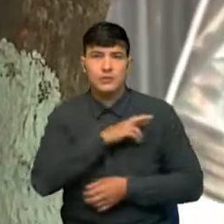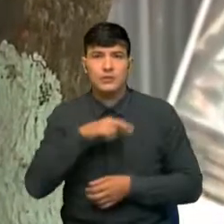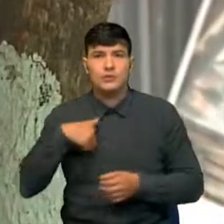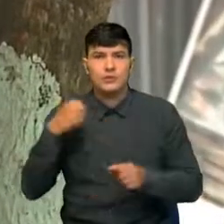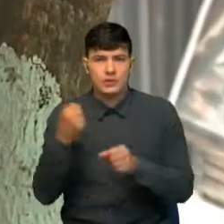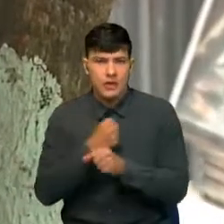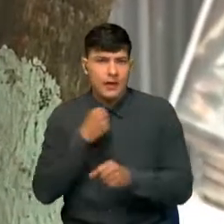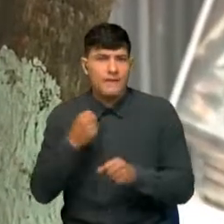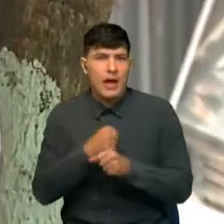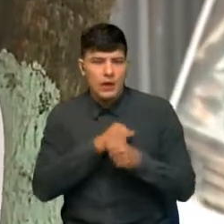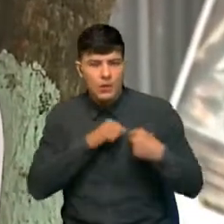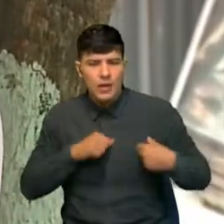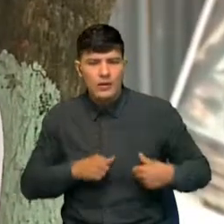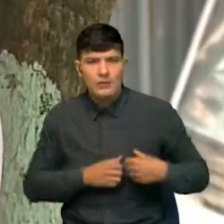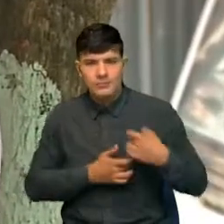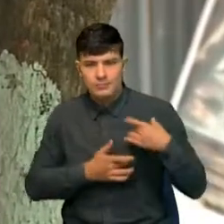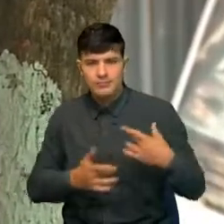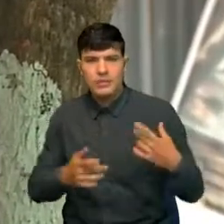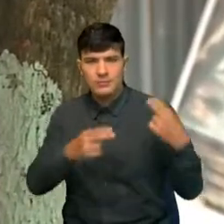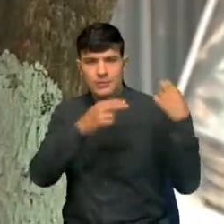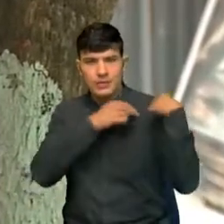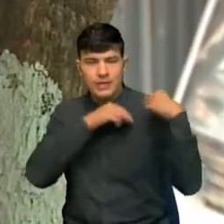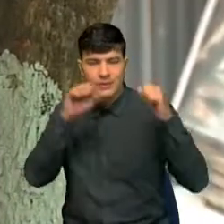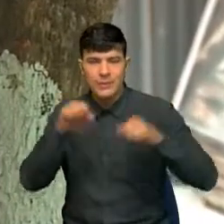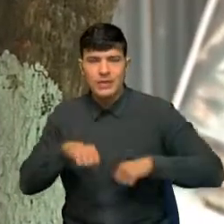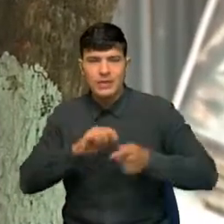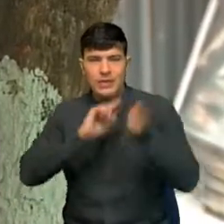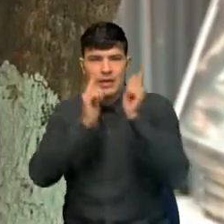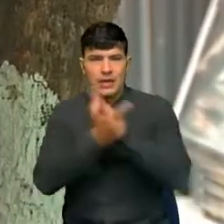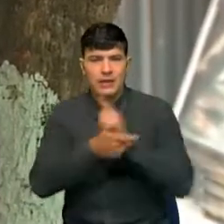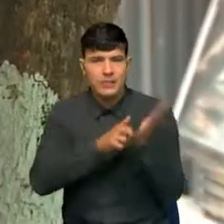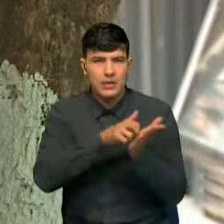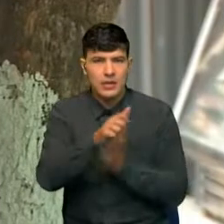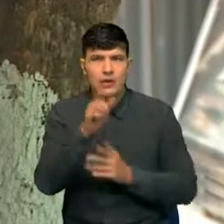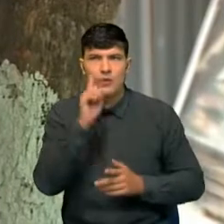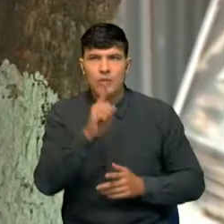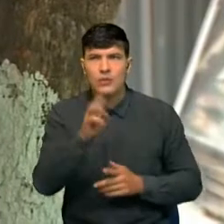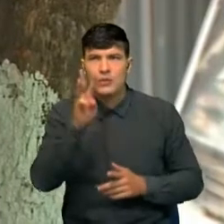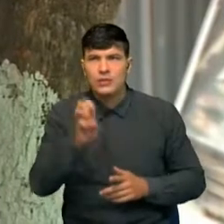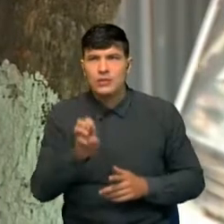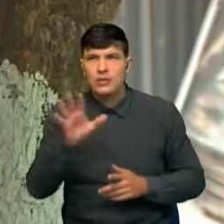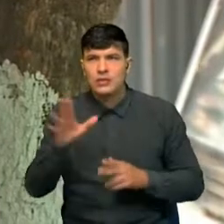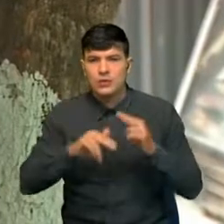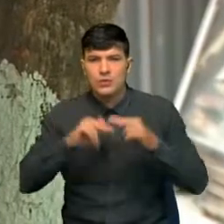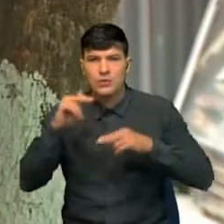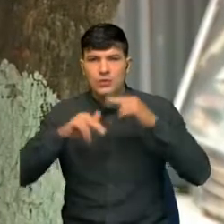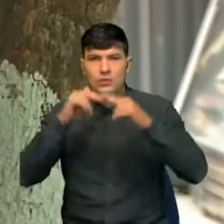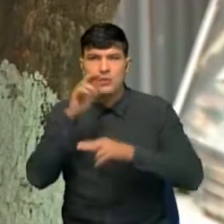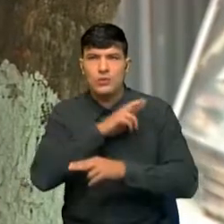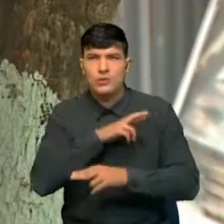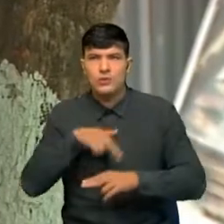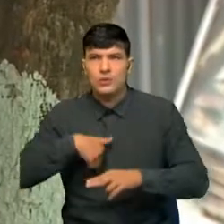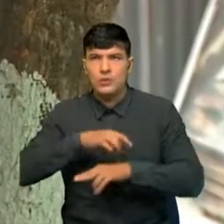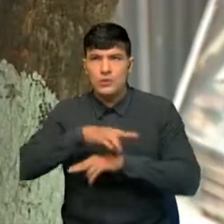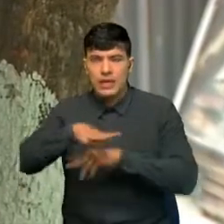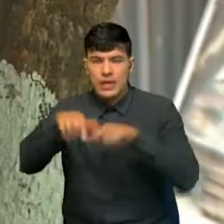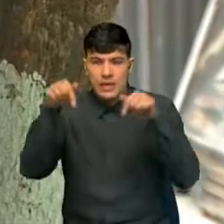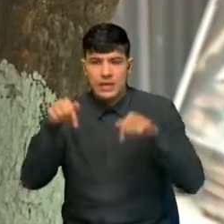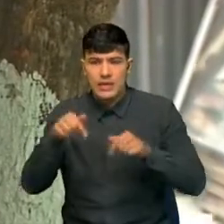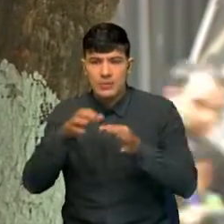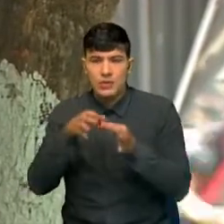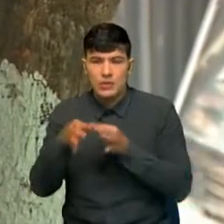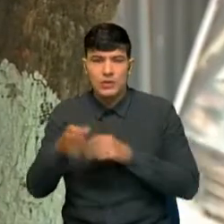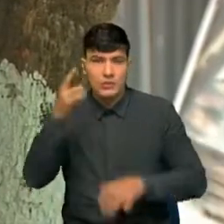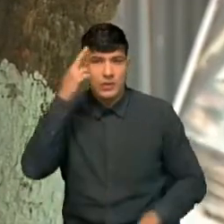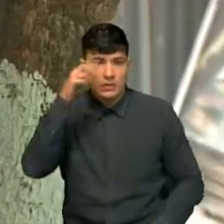la responsabilidad para lograr la transformación de Girón. Son más de 185 obras que les vamos a dejar al municipio y en este